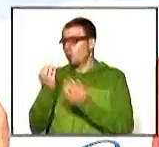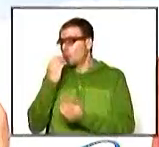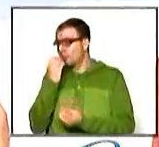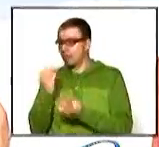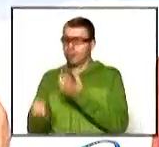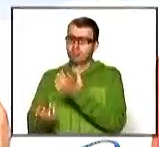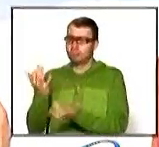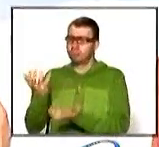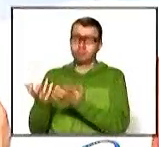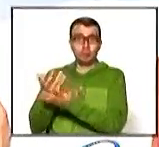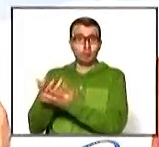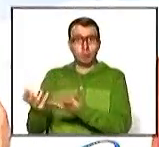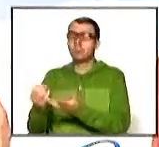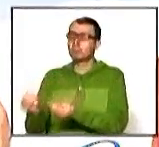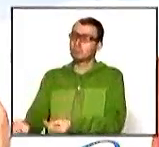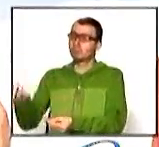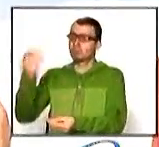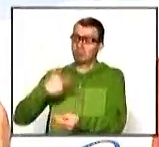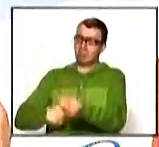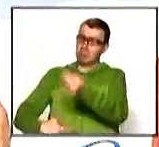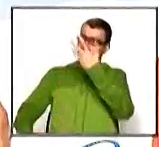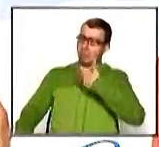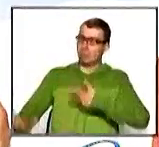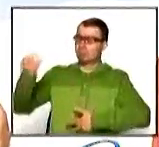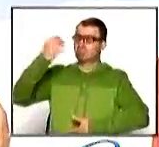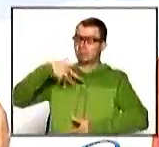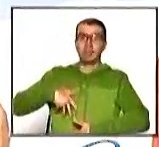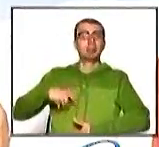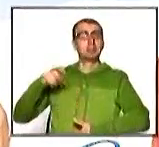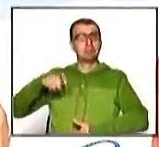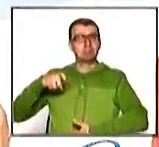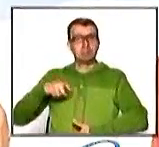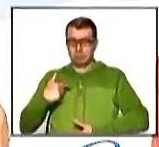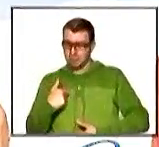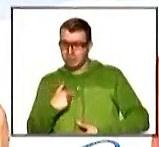elaborar o darle al organismo los elementos necesarios para que él elabore